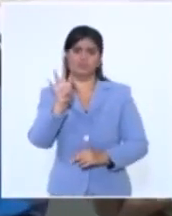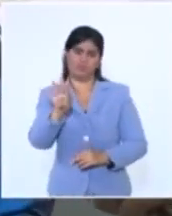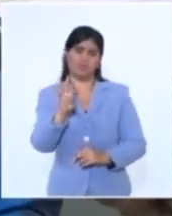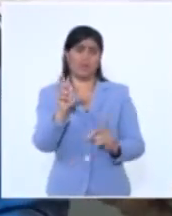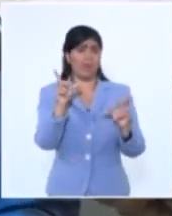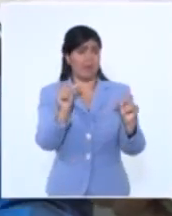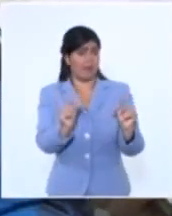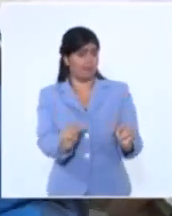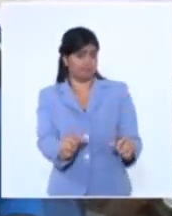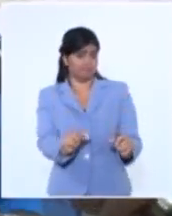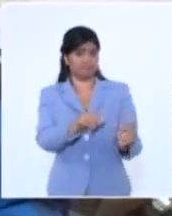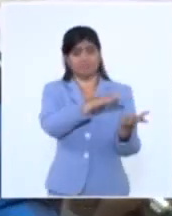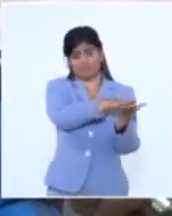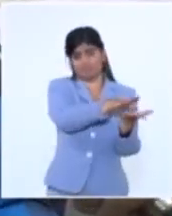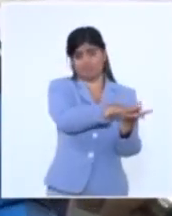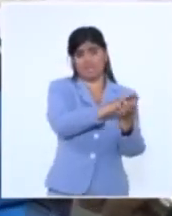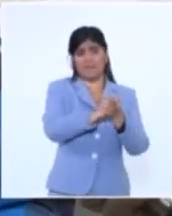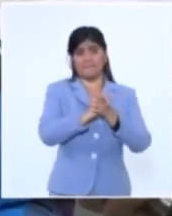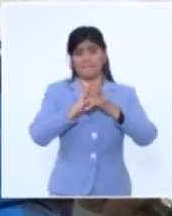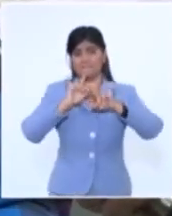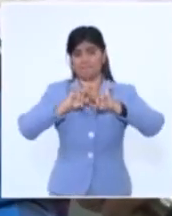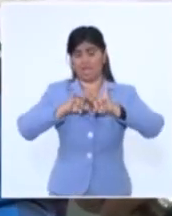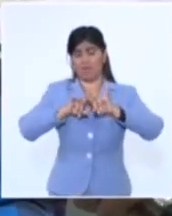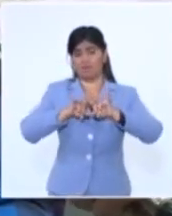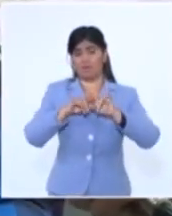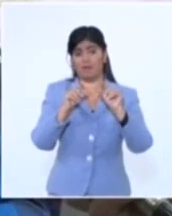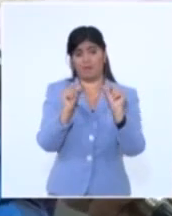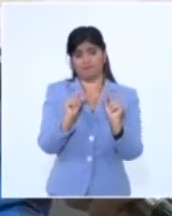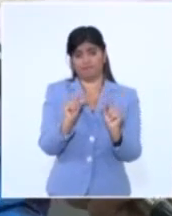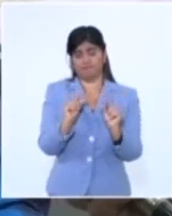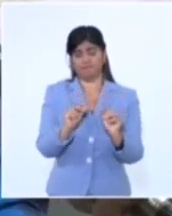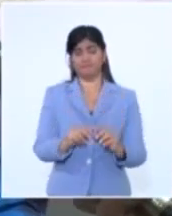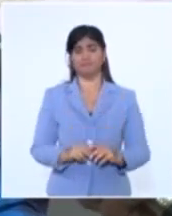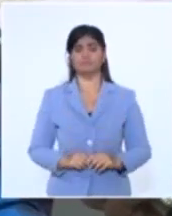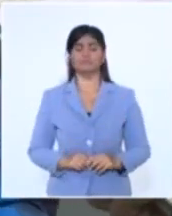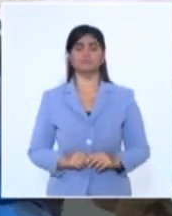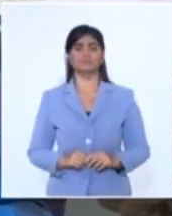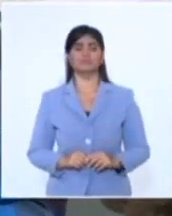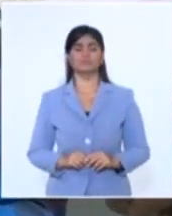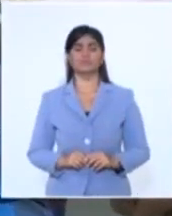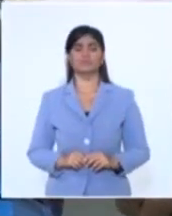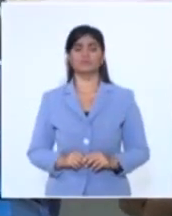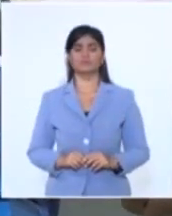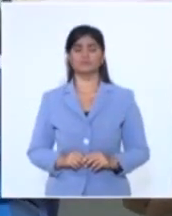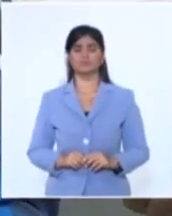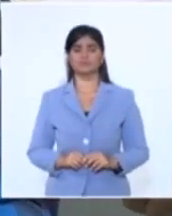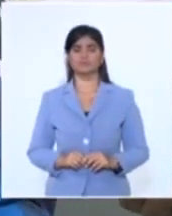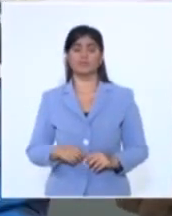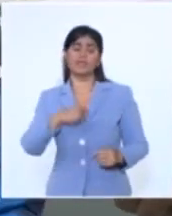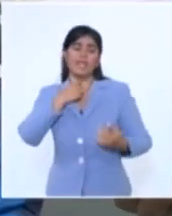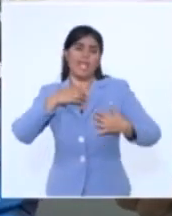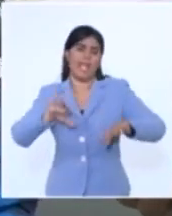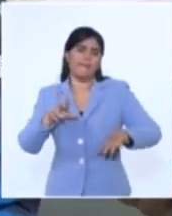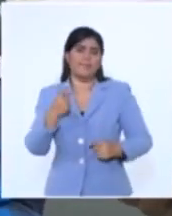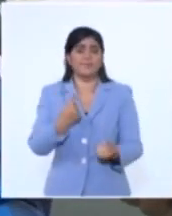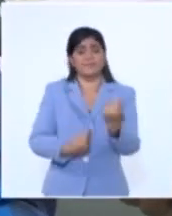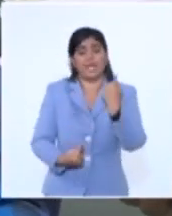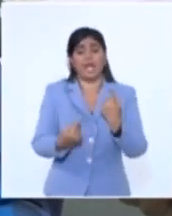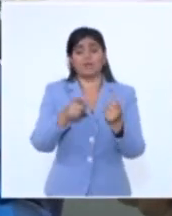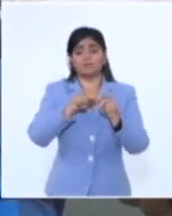baja. O sea que hay de ocurrir algún evento o salida imprevista de unidad